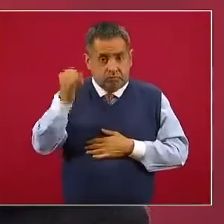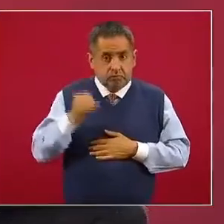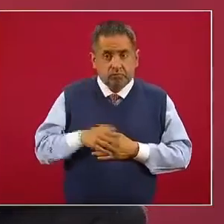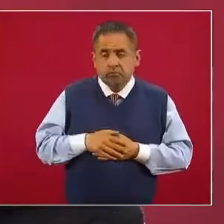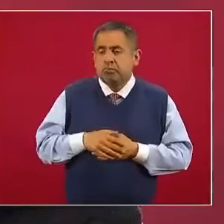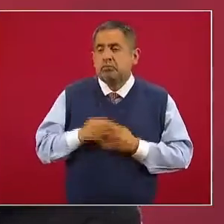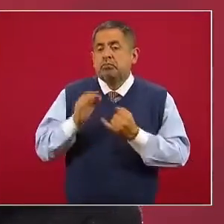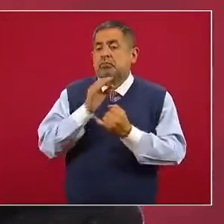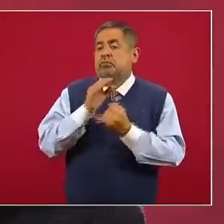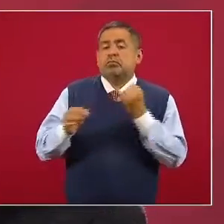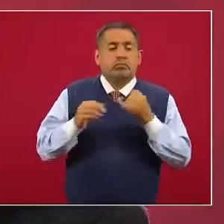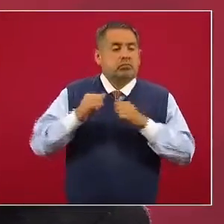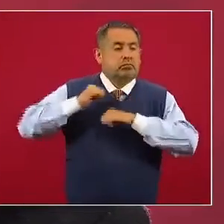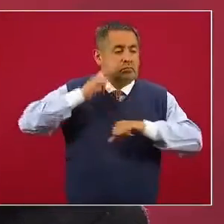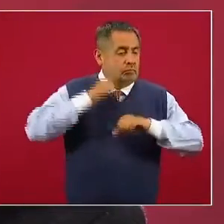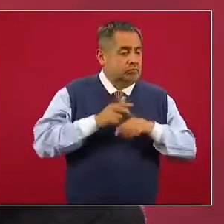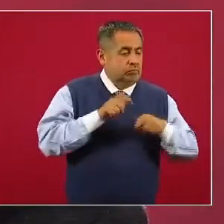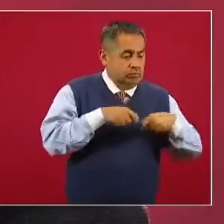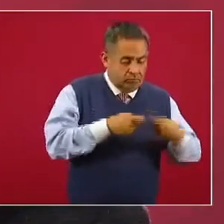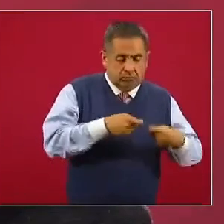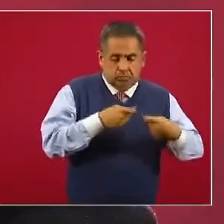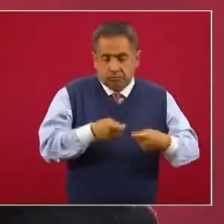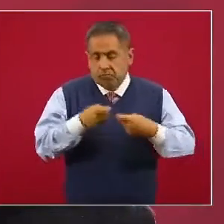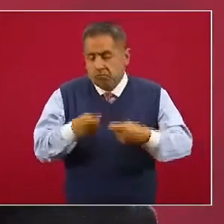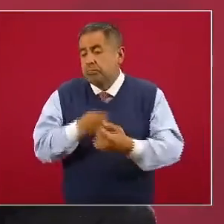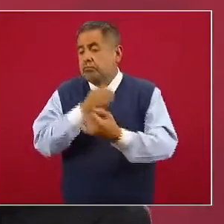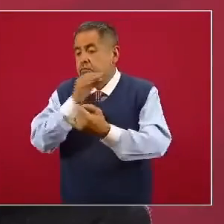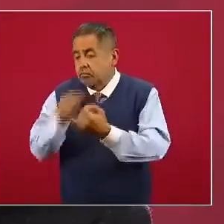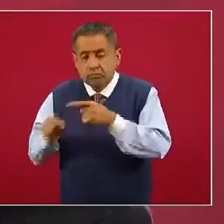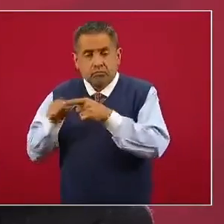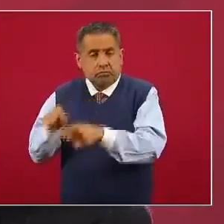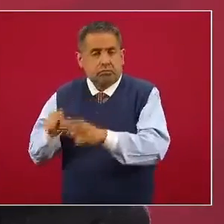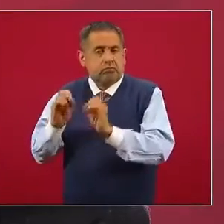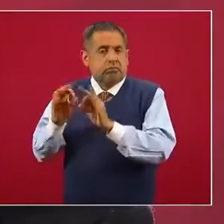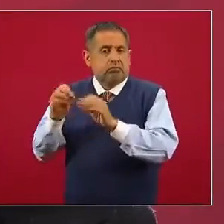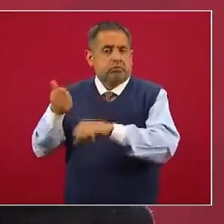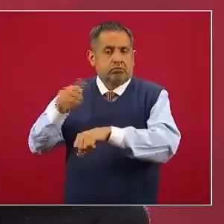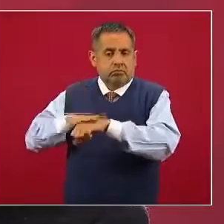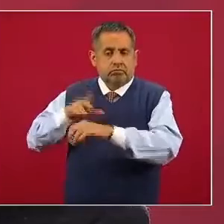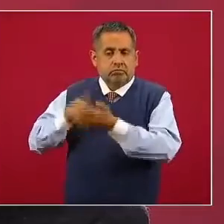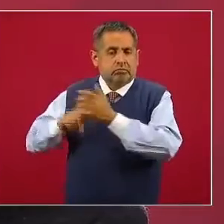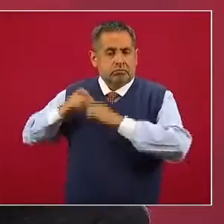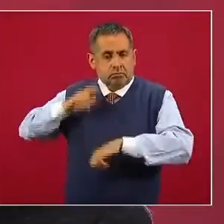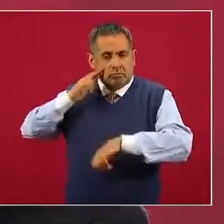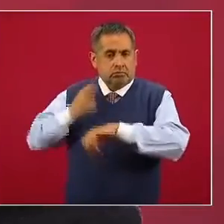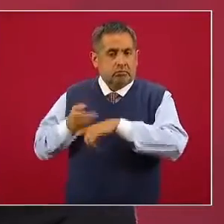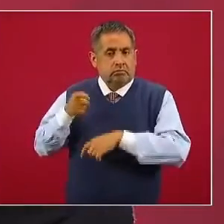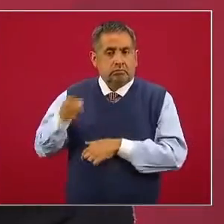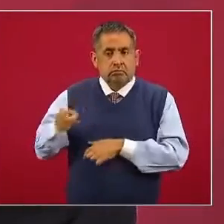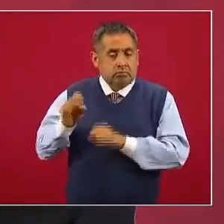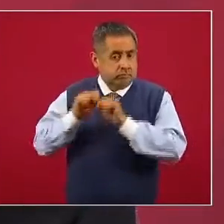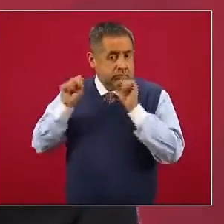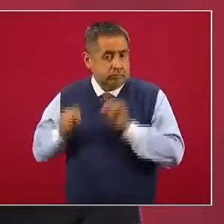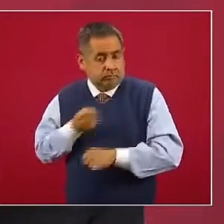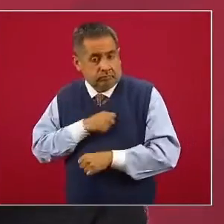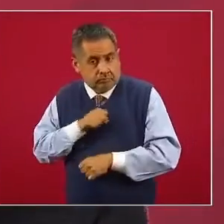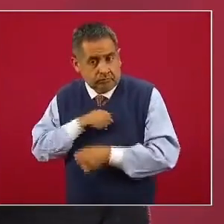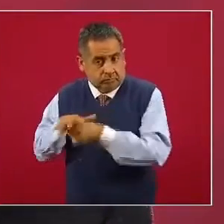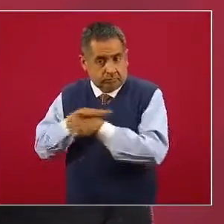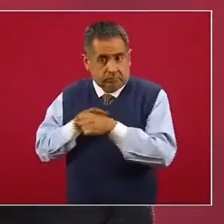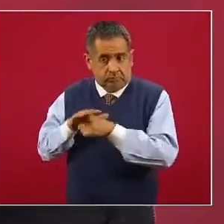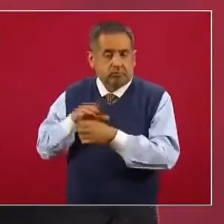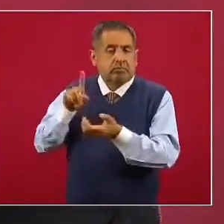tramo de la jurisdicción sanitaria, que es la oficina administrativa que coordina el sistema de salud